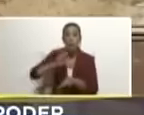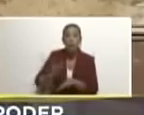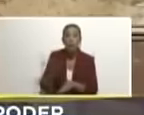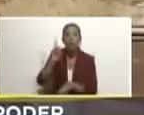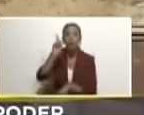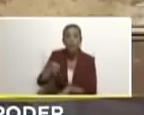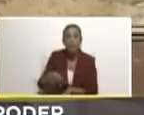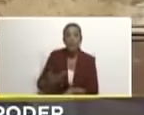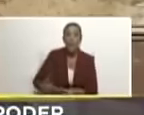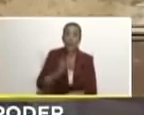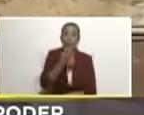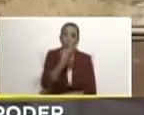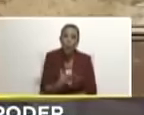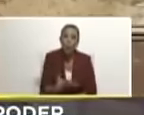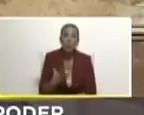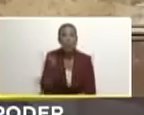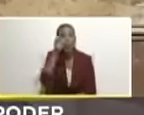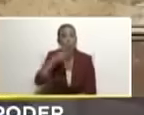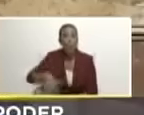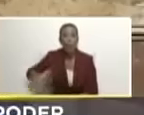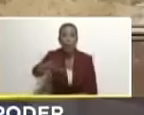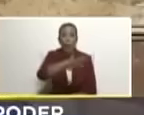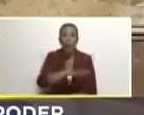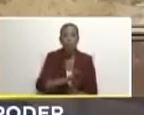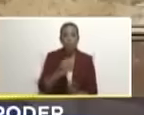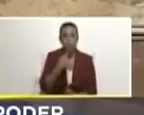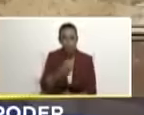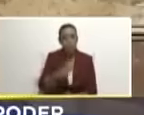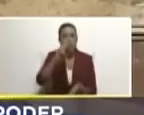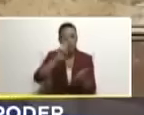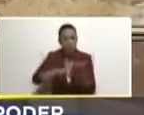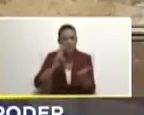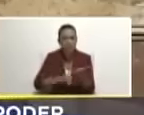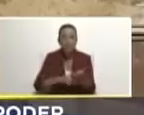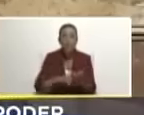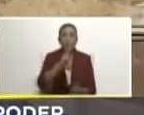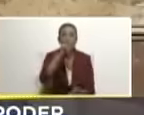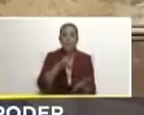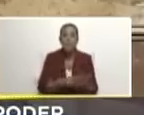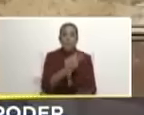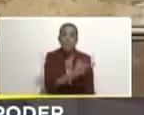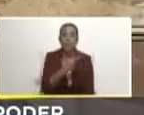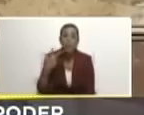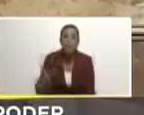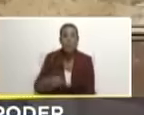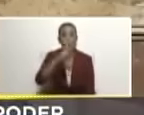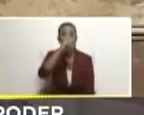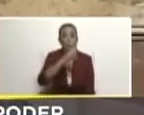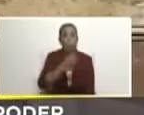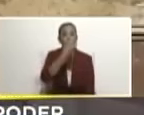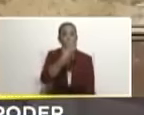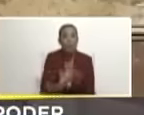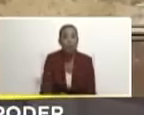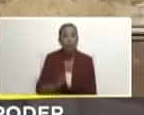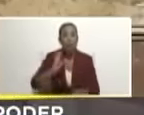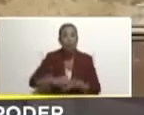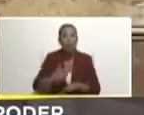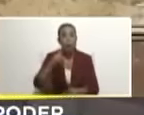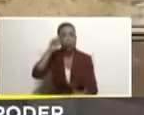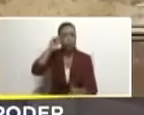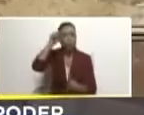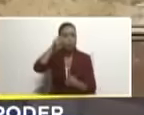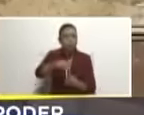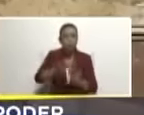También fue un año bueno para nuestro país. Tenemos que decirlo. El 2023 fue un año bueno que